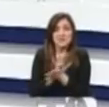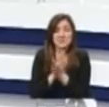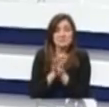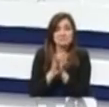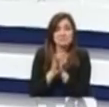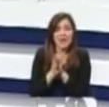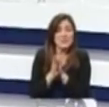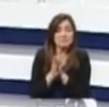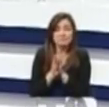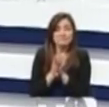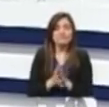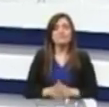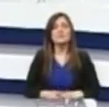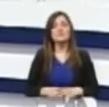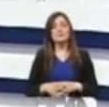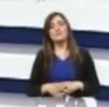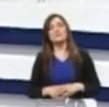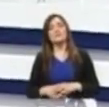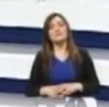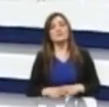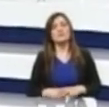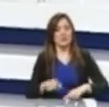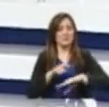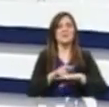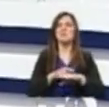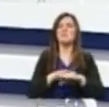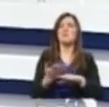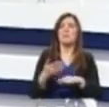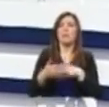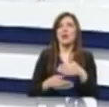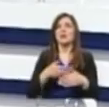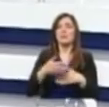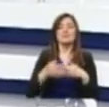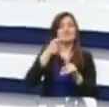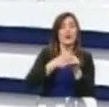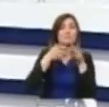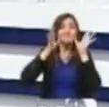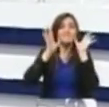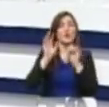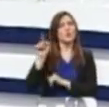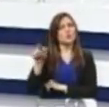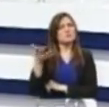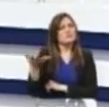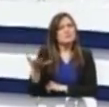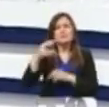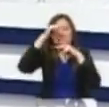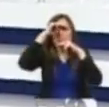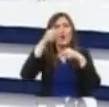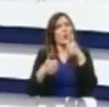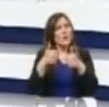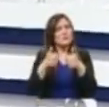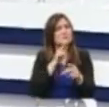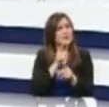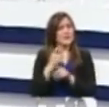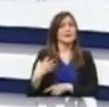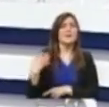las cosas siguen exactamente igual. Y ya estamos en diciembre, avanzando el mes de diciembre. Joana, tú que estás ahí, ¿cuáles son las novedades? ¿Es verdad